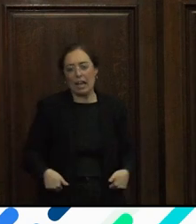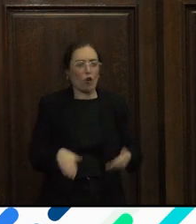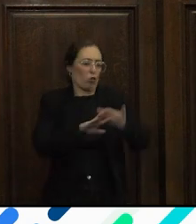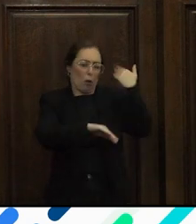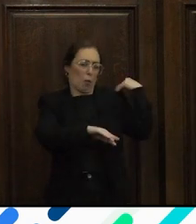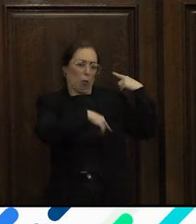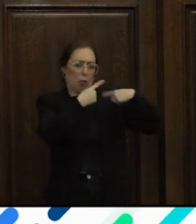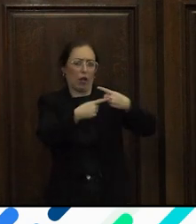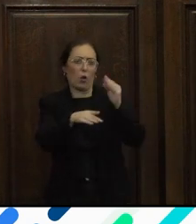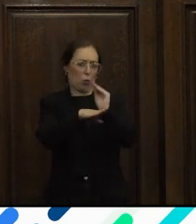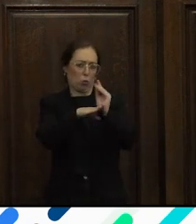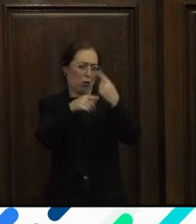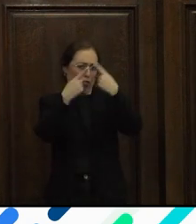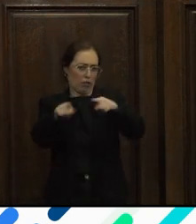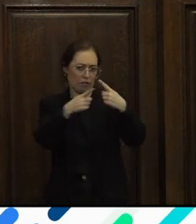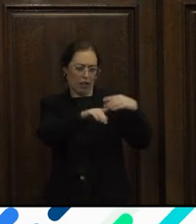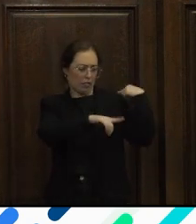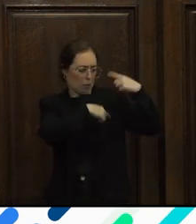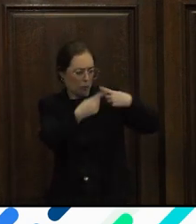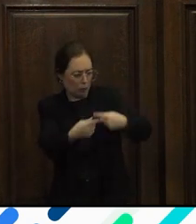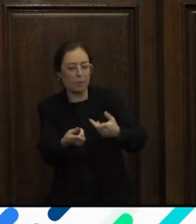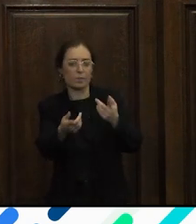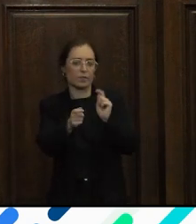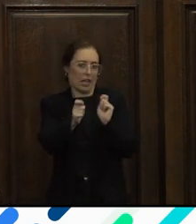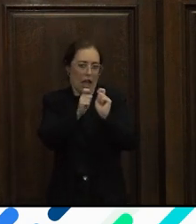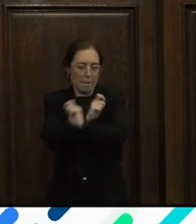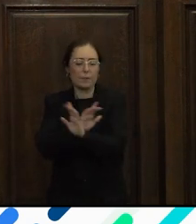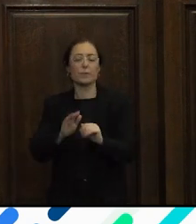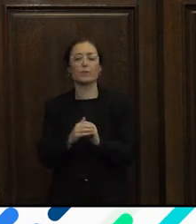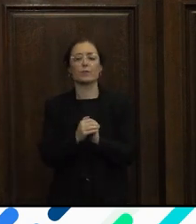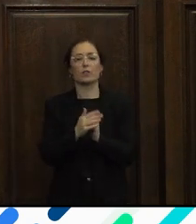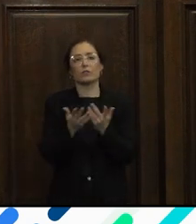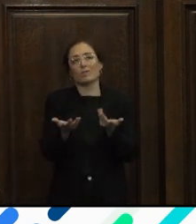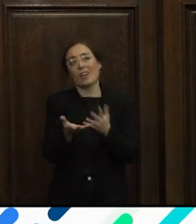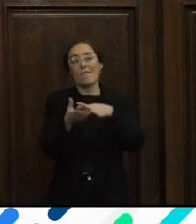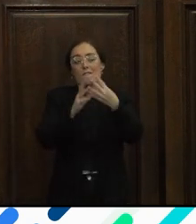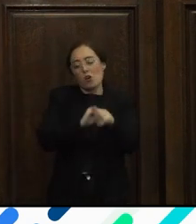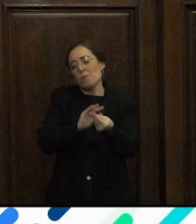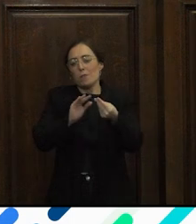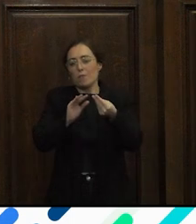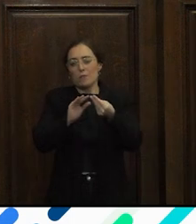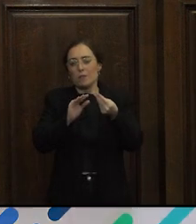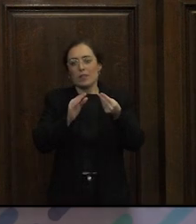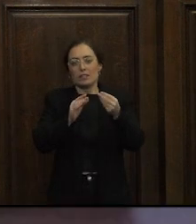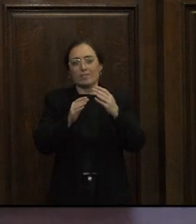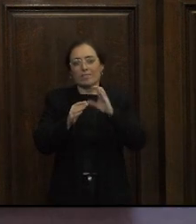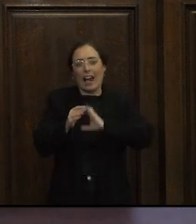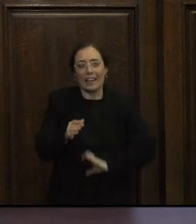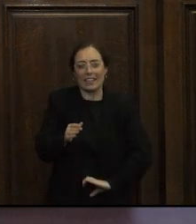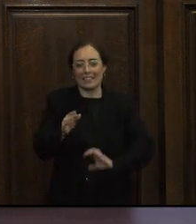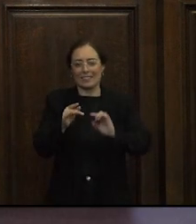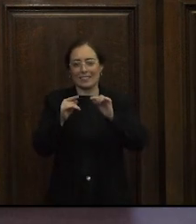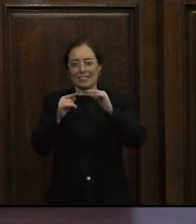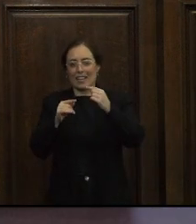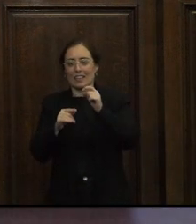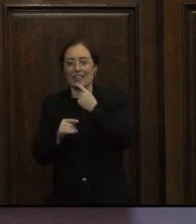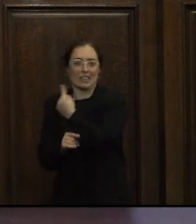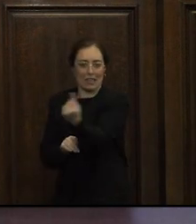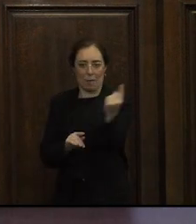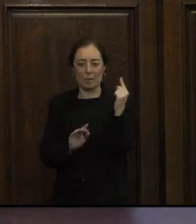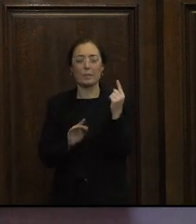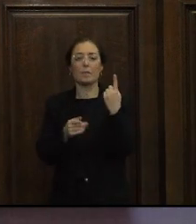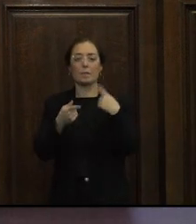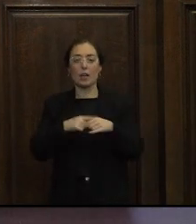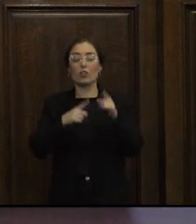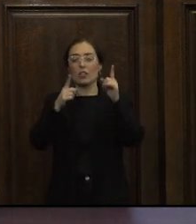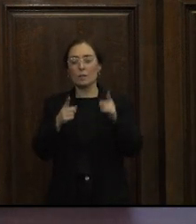en fin, otros, y otras culturas también podrían ser esquematizadas. Son esquemas, evidentemente, ¿no? Con algunas palabras claves y